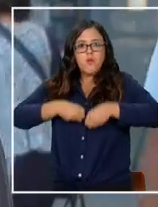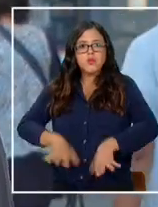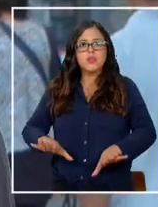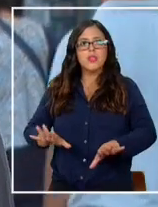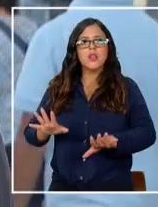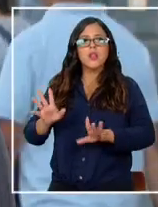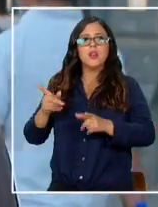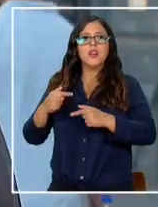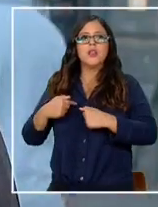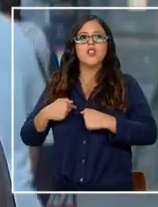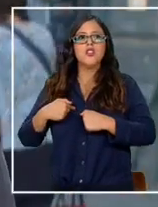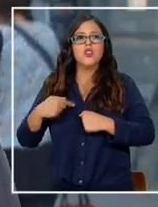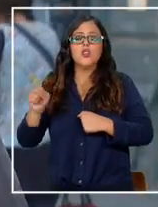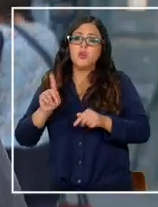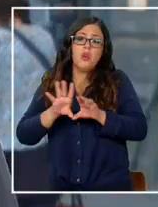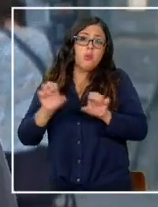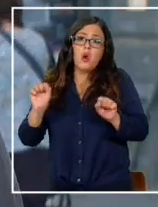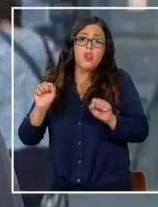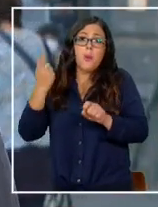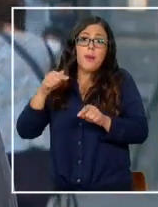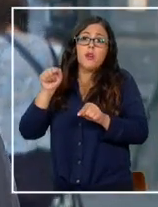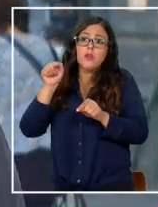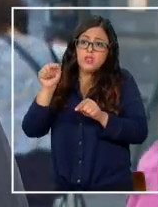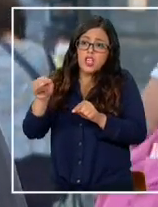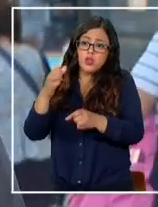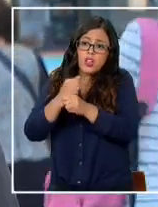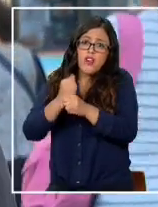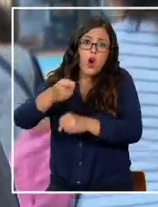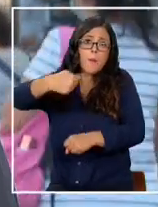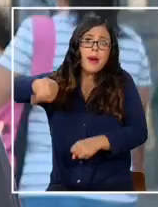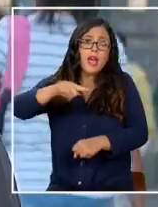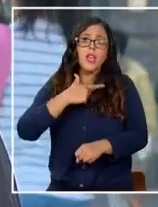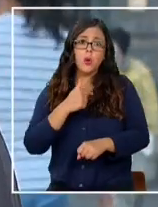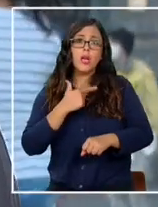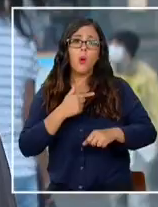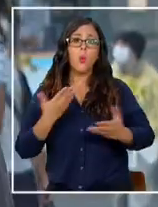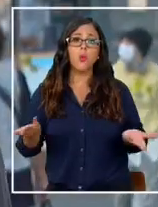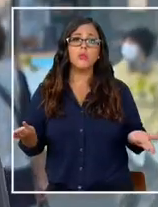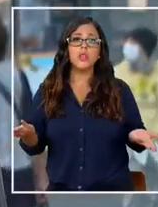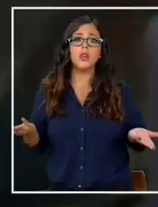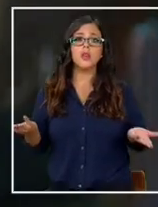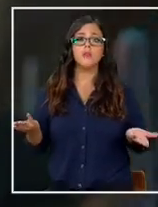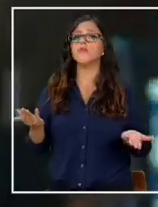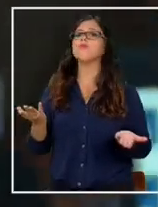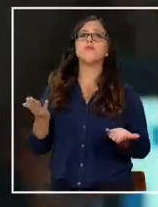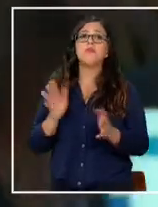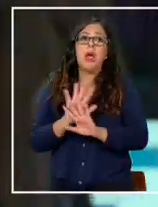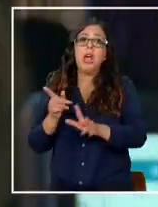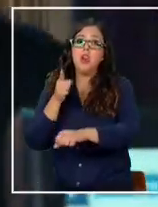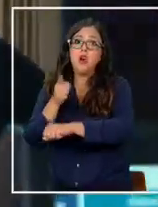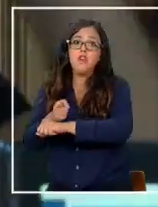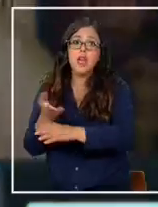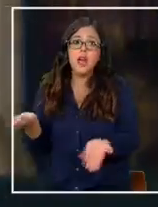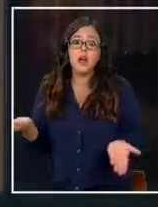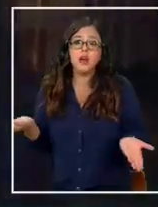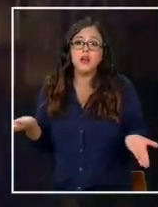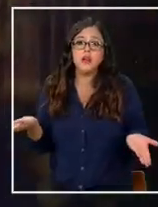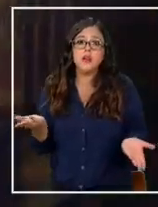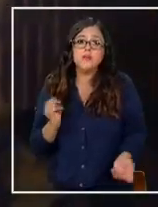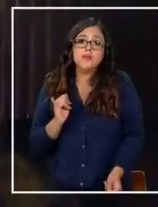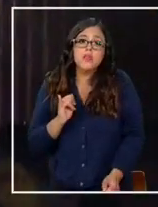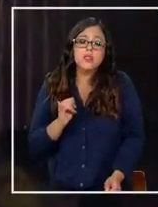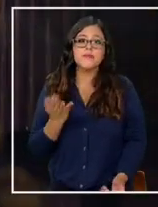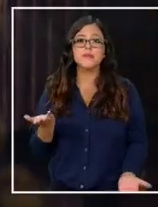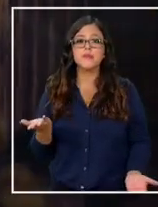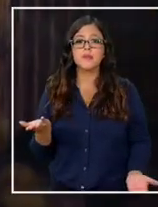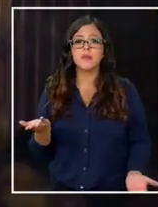acuerdo con eso, pero si es un fuente de ingresos para esa gente y quieren hacerlo, nadie como obliga a que lo hacen. Sí, no sé